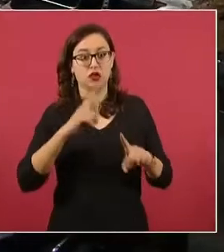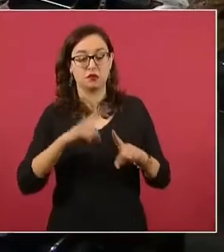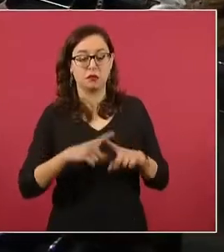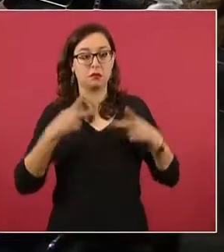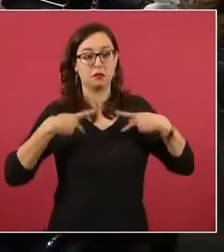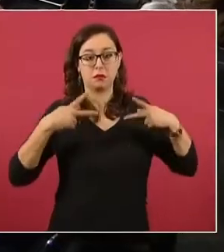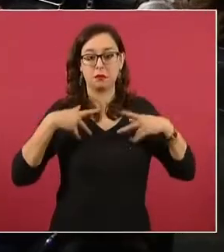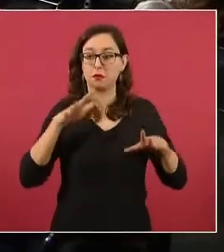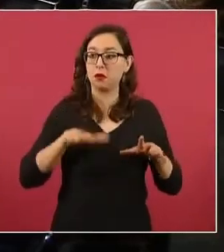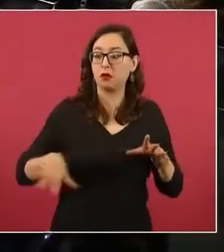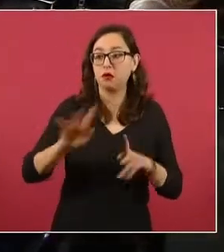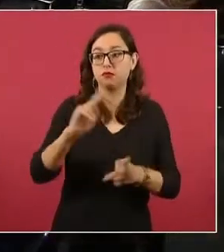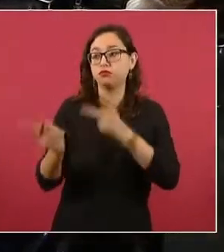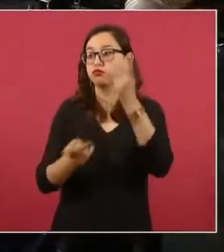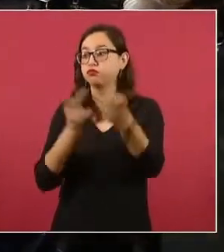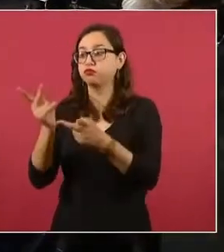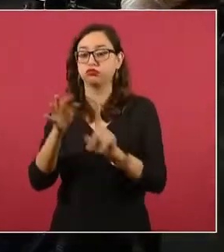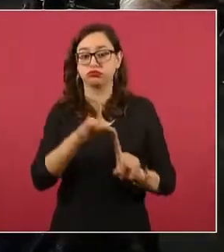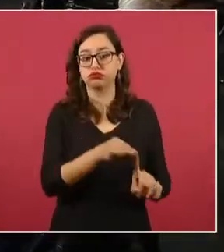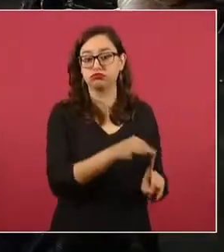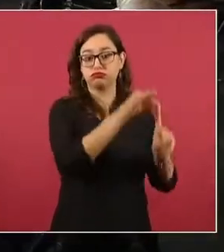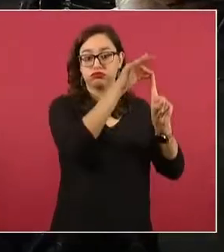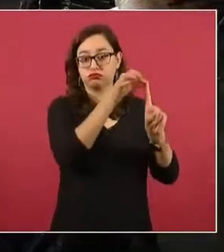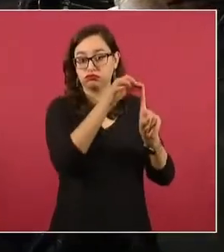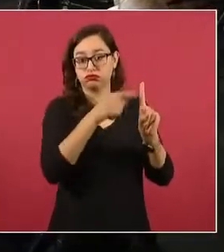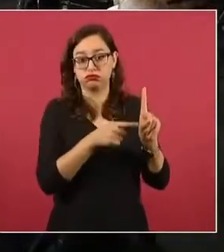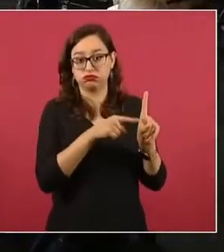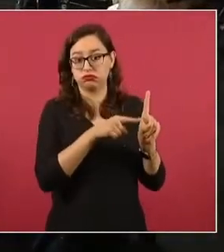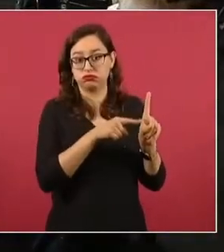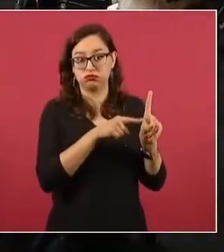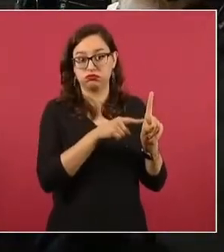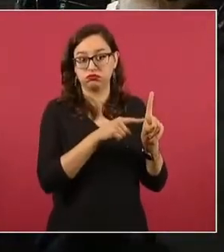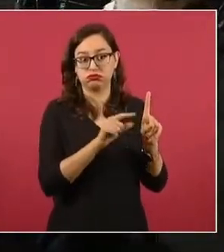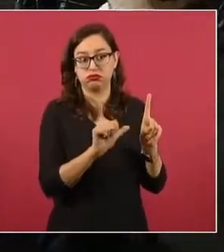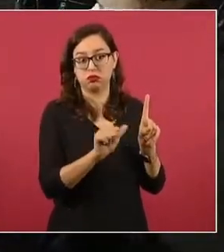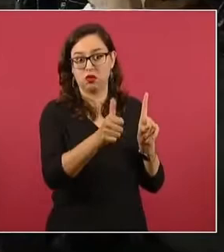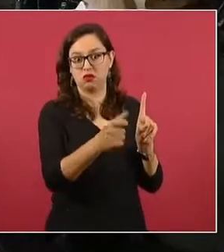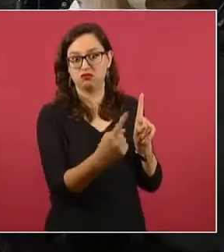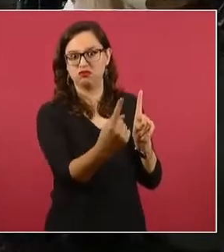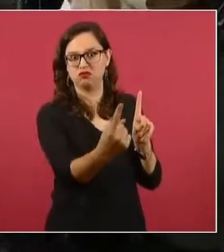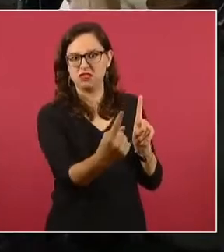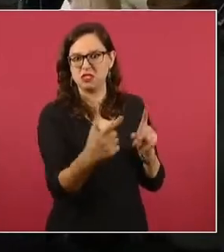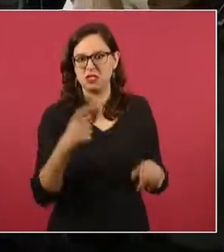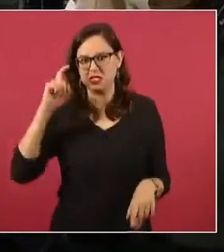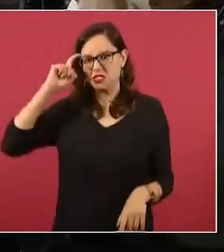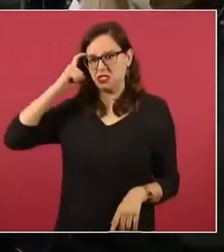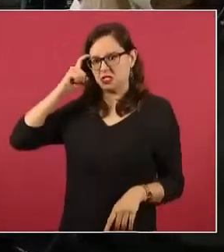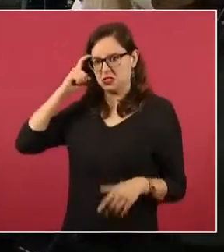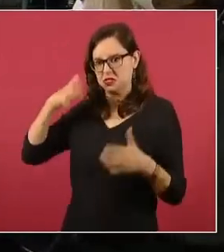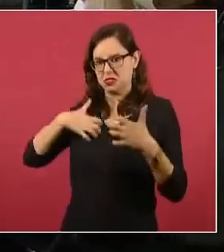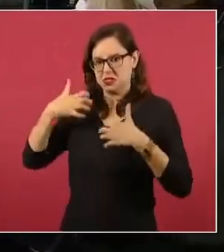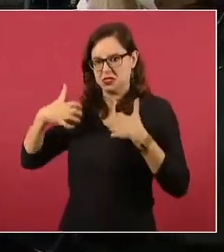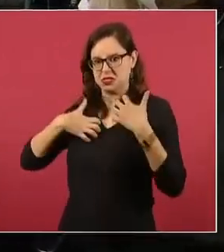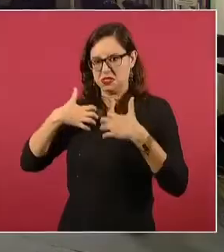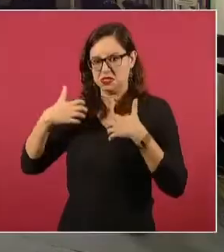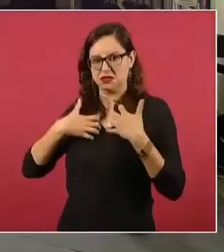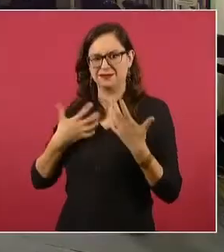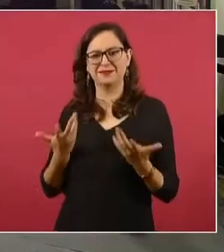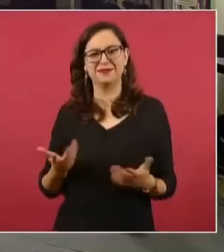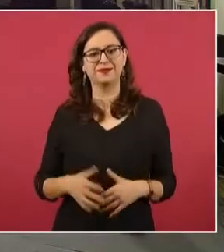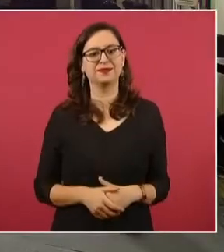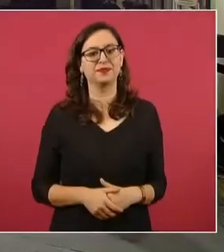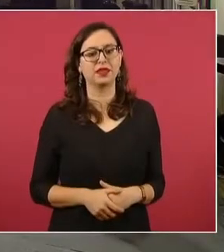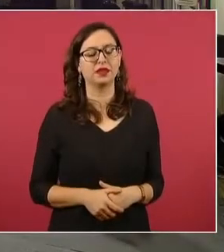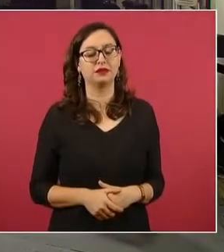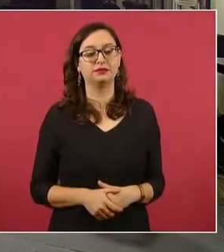uno y hay 2, 3 grupos, pero en Chihuahua Y Adán Augusto dijo la